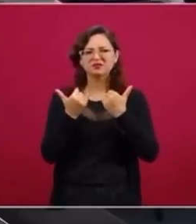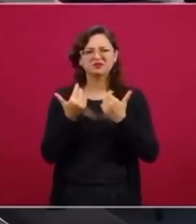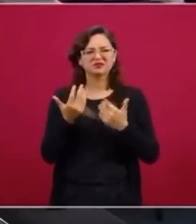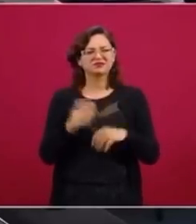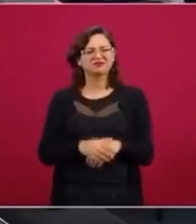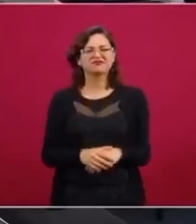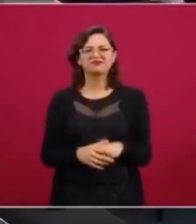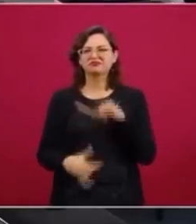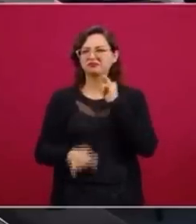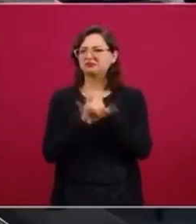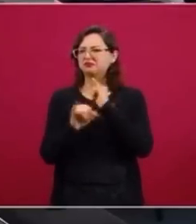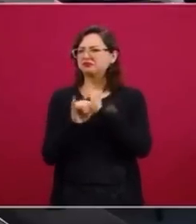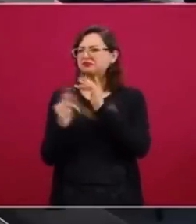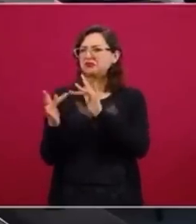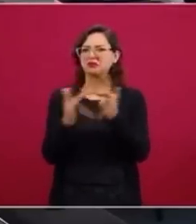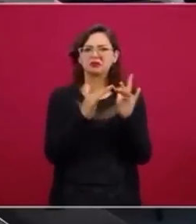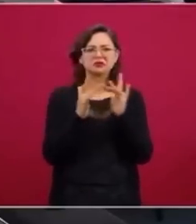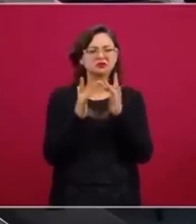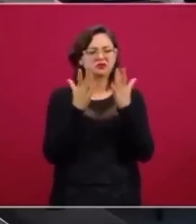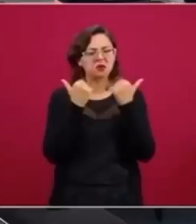vía Internet?